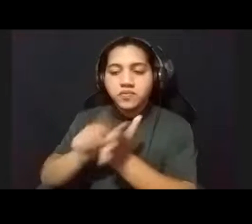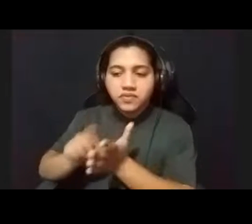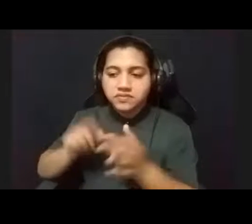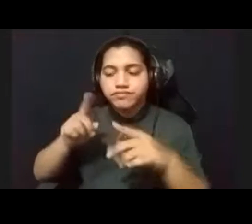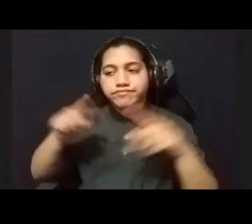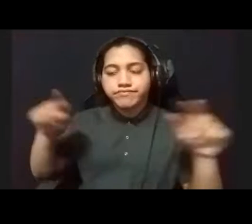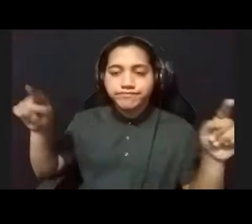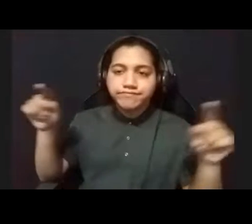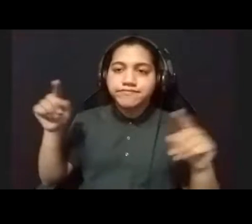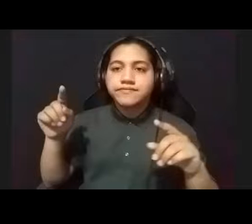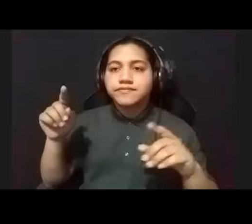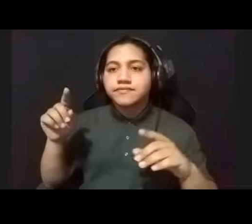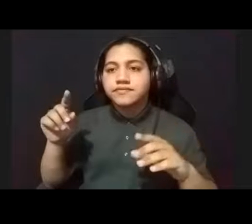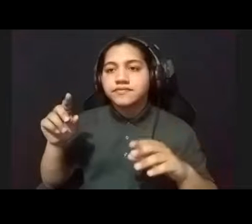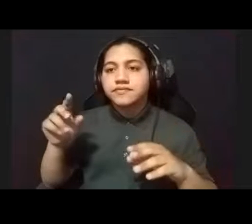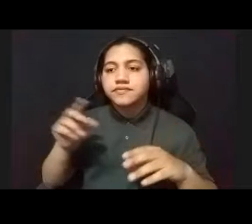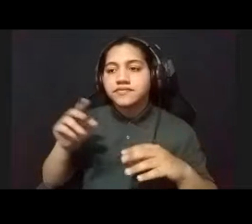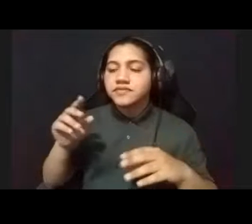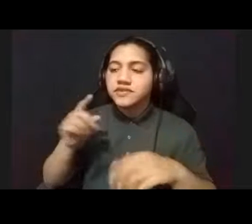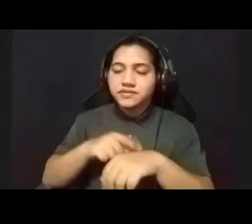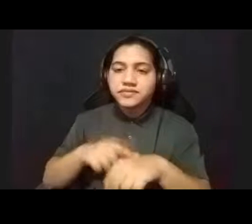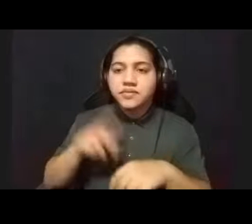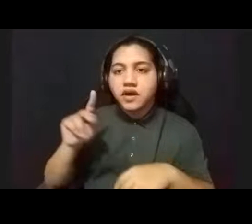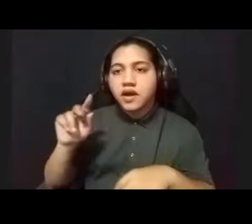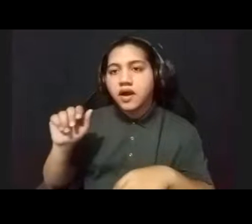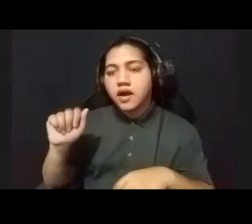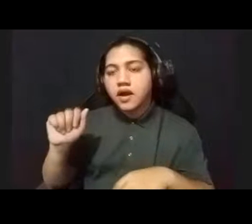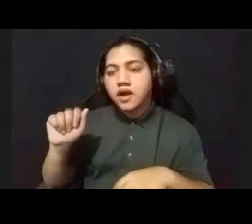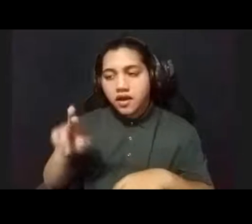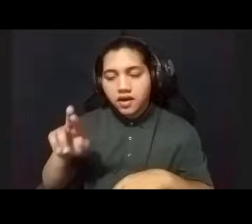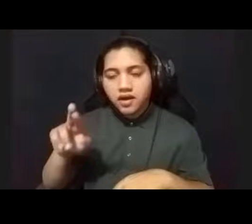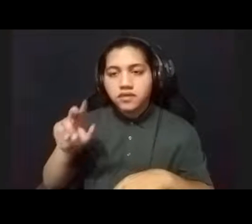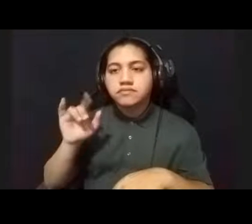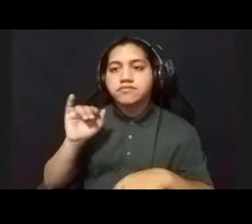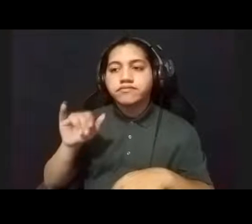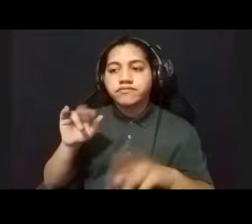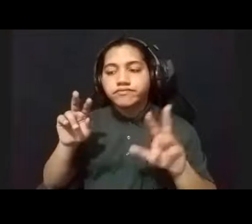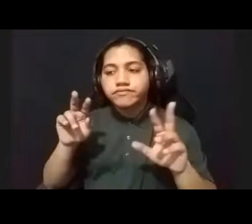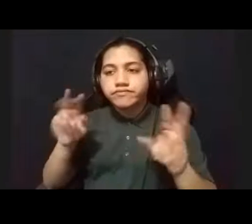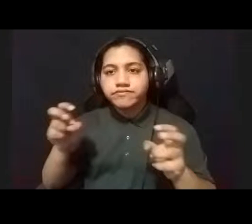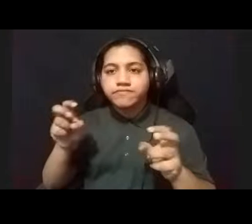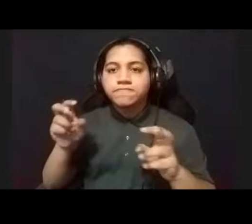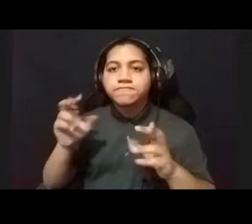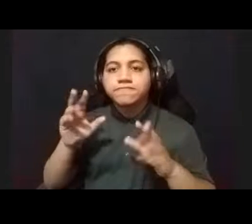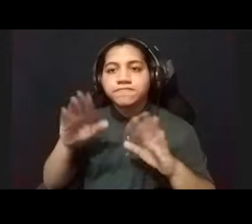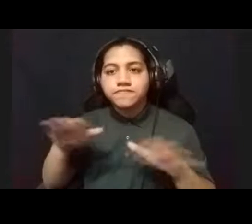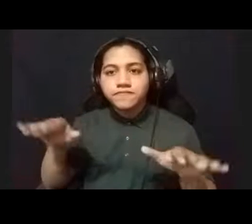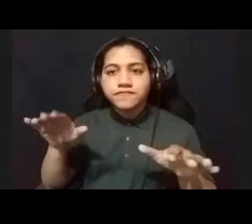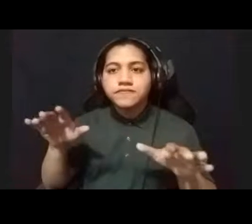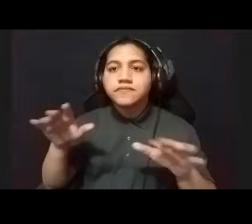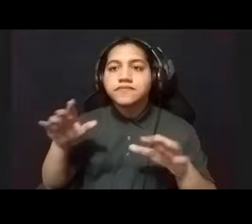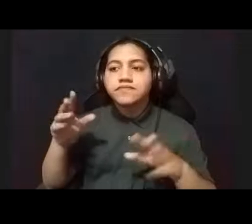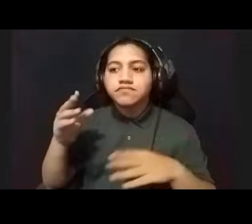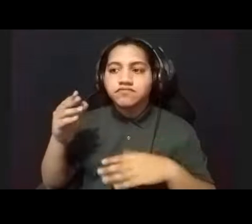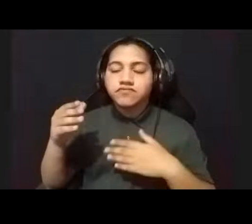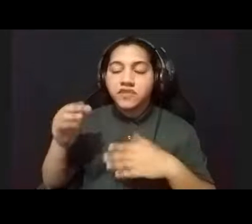diferentes desde el periodo Qajar, de tal manera que se ha convertido en uno de los títulos de libros infantiles más repetidos en